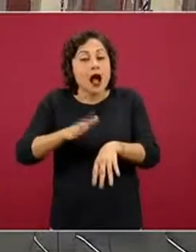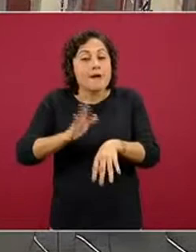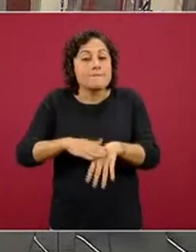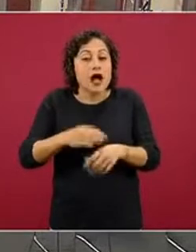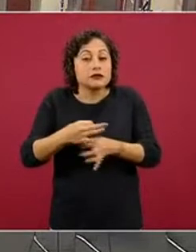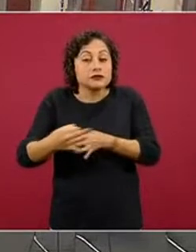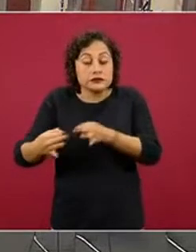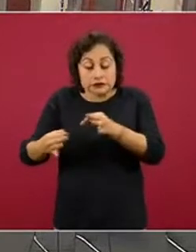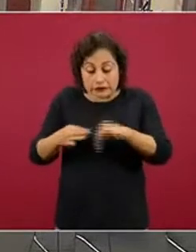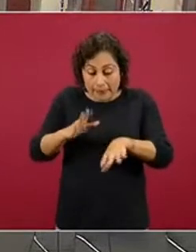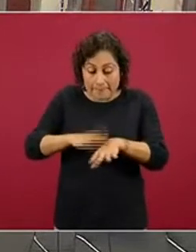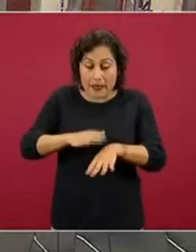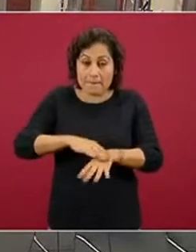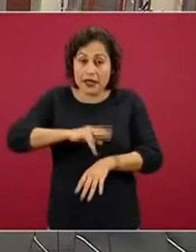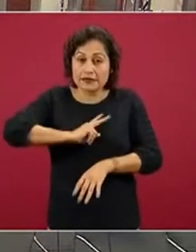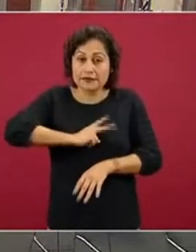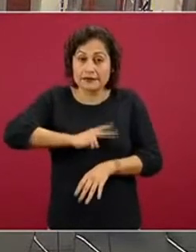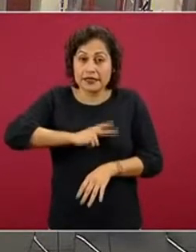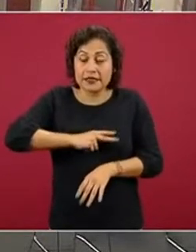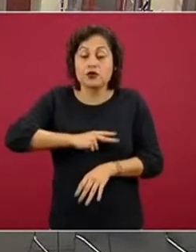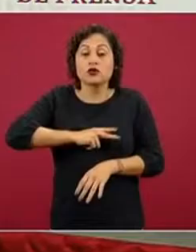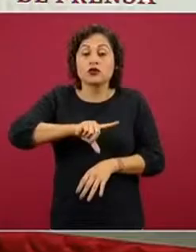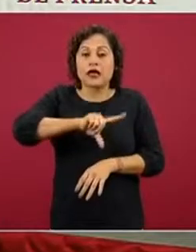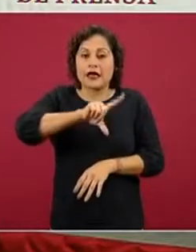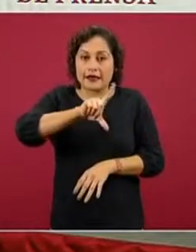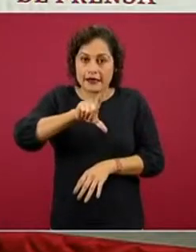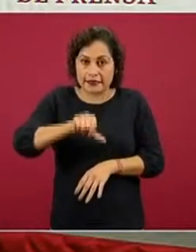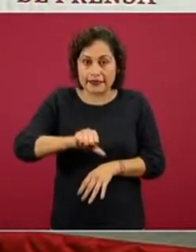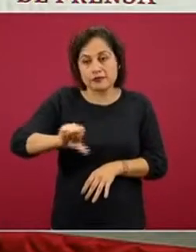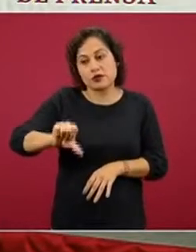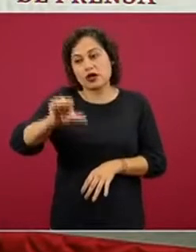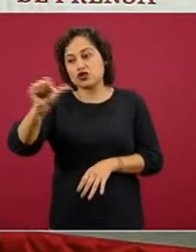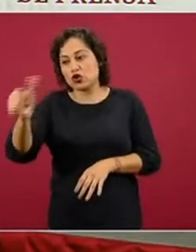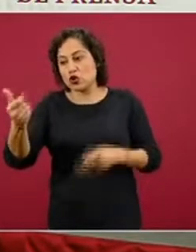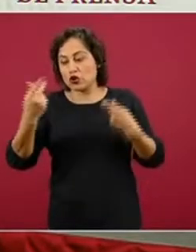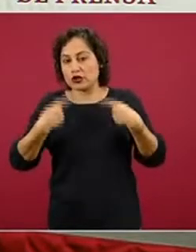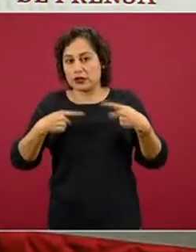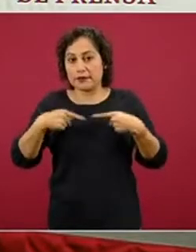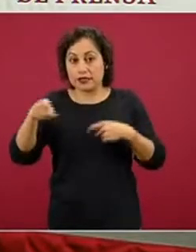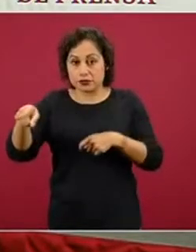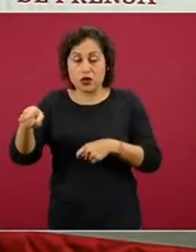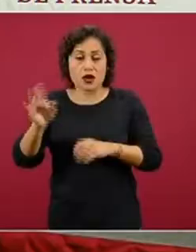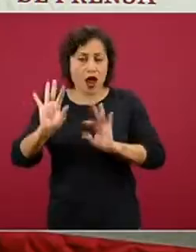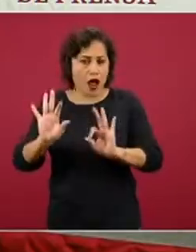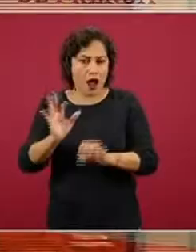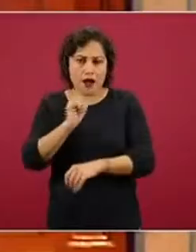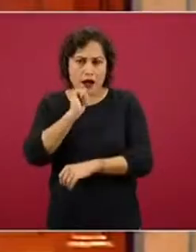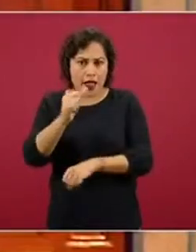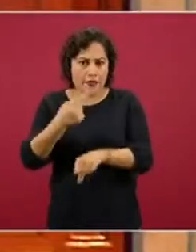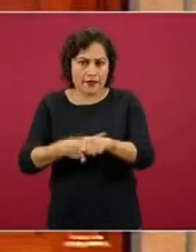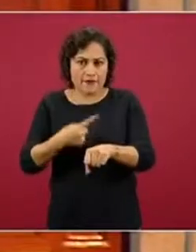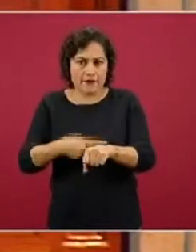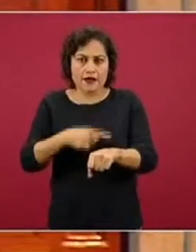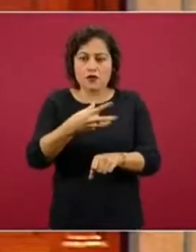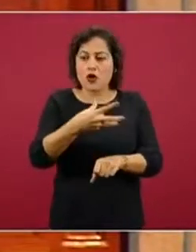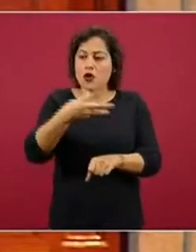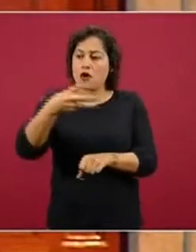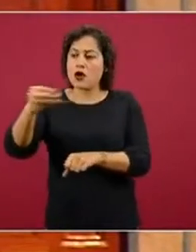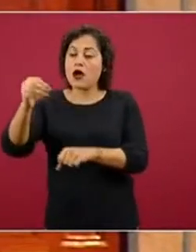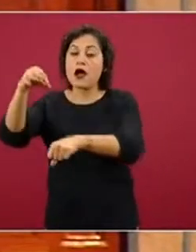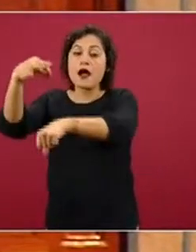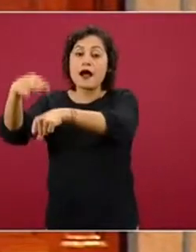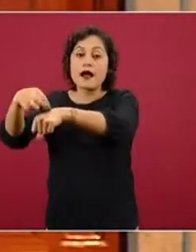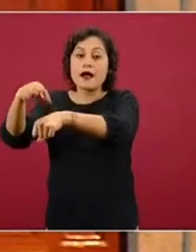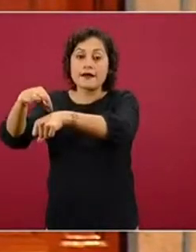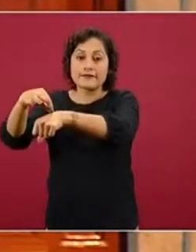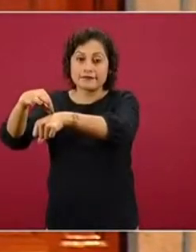este mosco vuelve a alimentarse de alguna otra persona que está sana, en ese momento transmite el virus